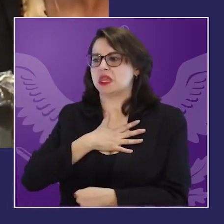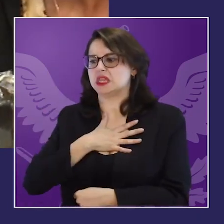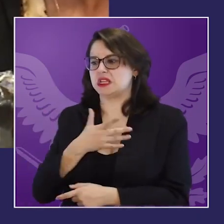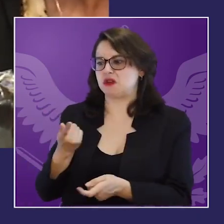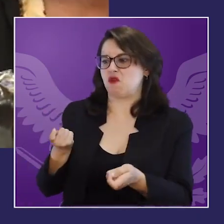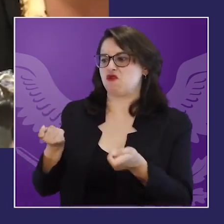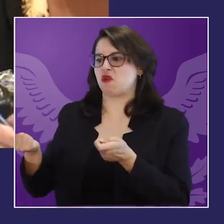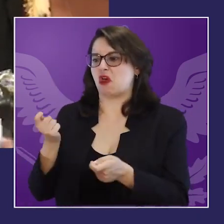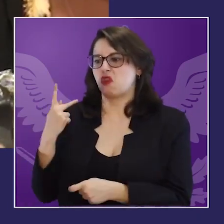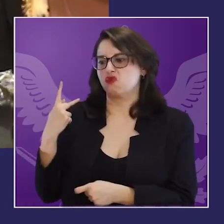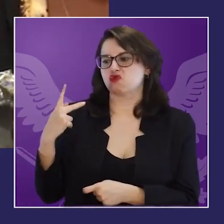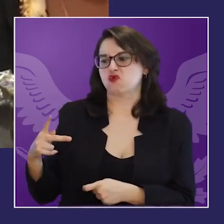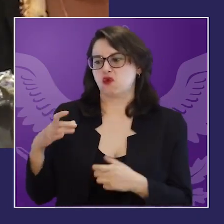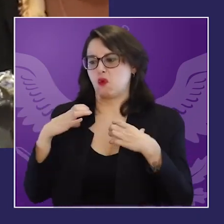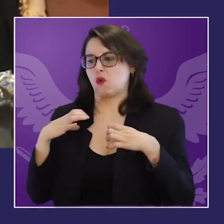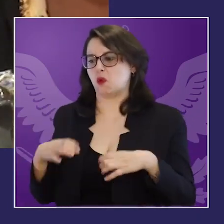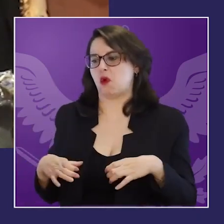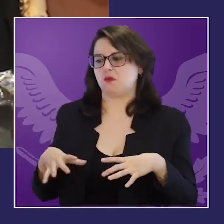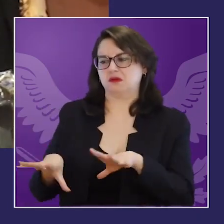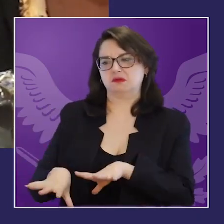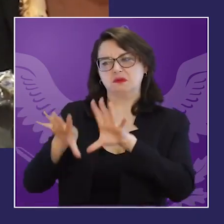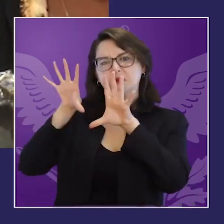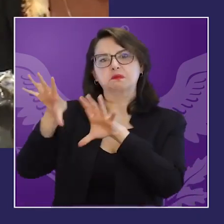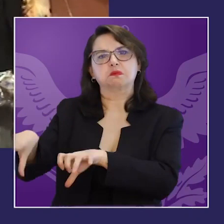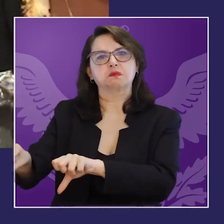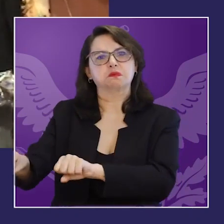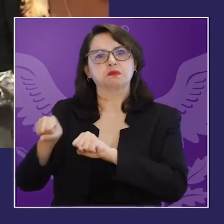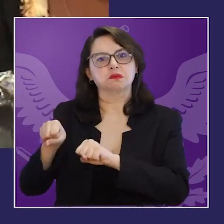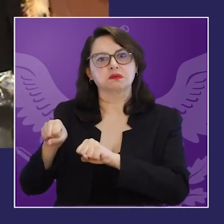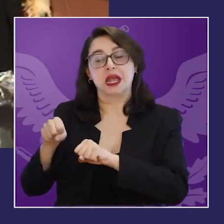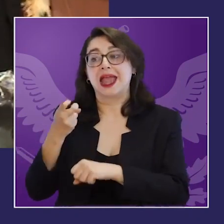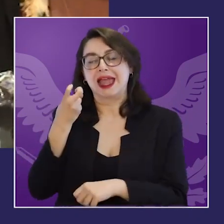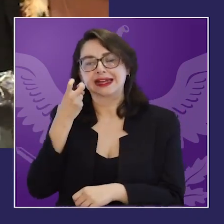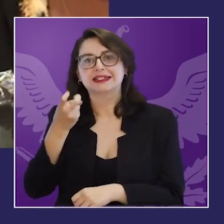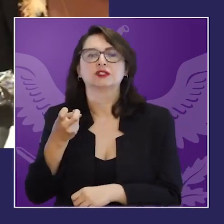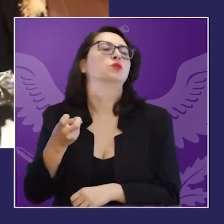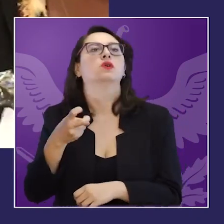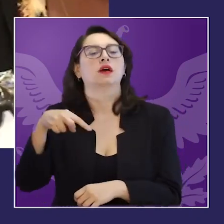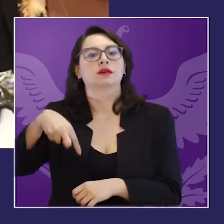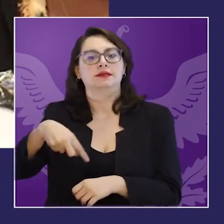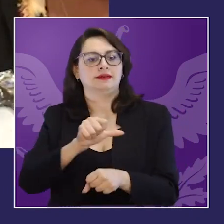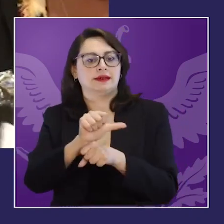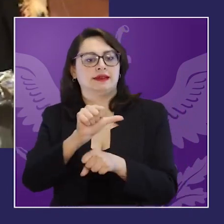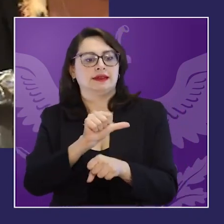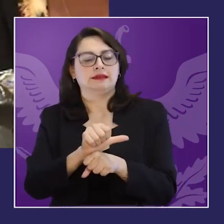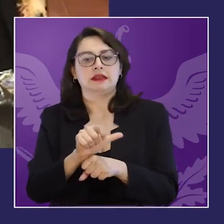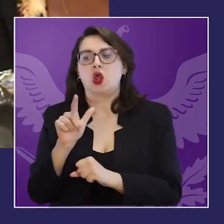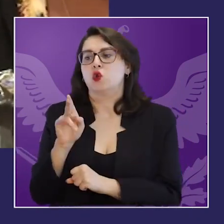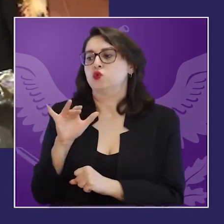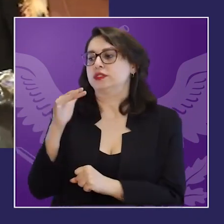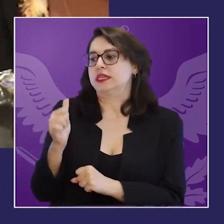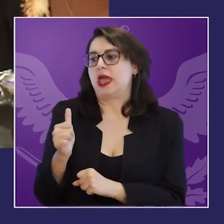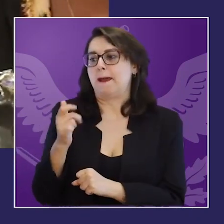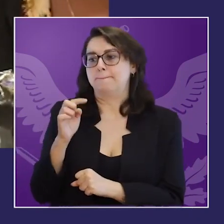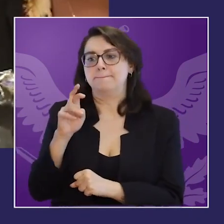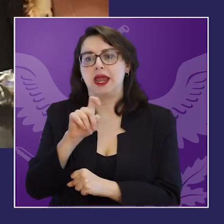un mensaje, y es el mensaje del control territorial de los cuerpos de las mujeres, que va más allá del hecho en